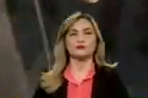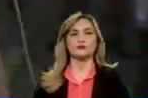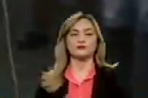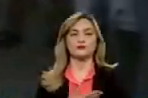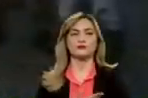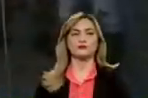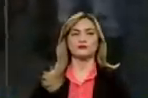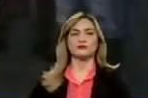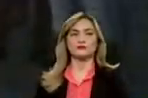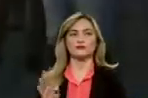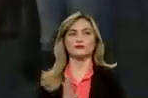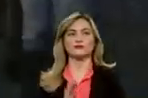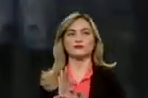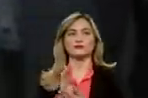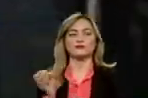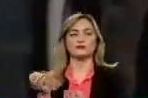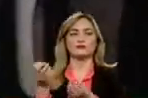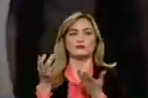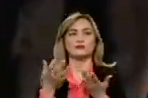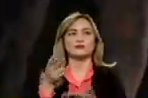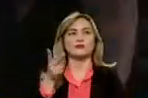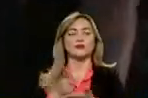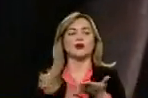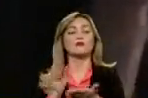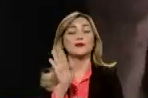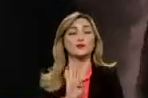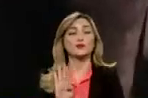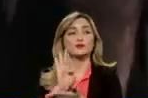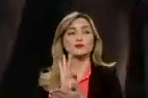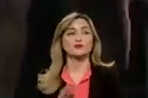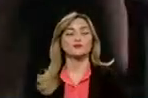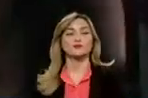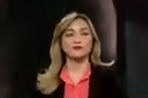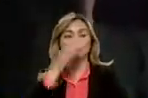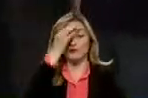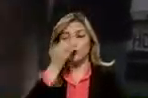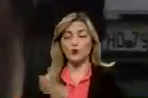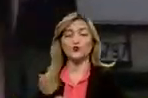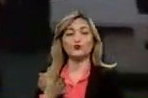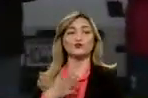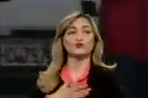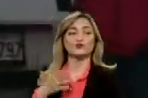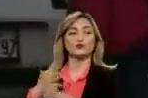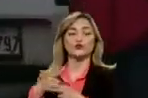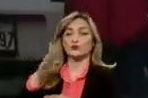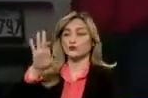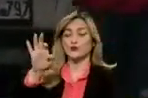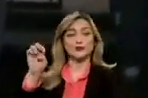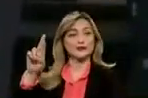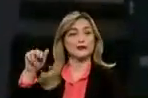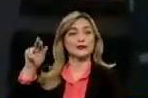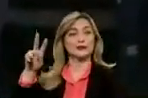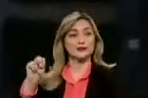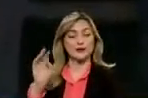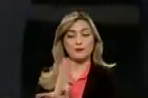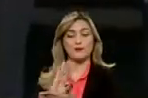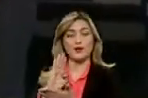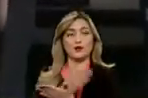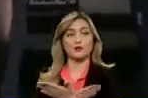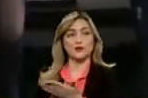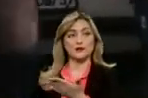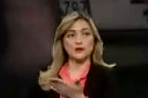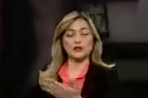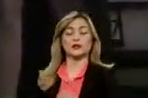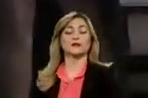barrio, Pablo Terán. Pablo, cuéntenos, ¿qué es lo que sucede en el barrio? Buenos días, mi nombre es Pablo Terán, presidente del barrio Santa Anita